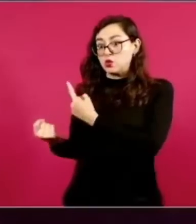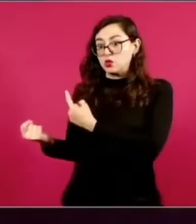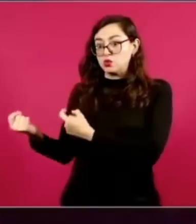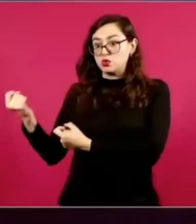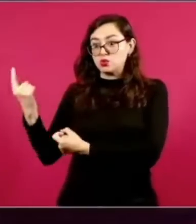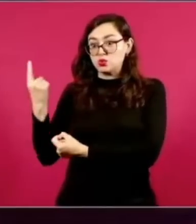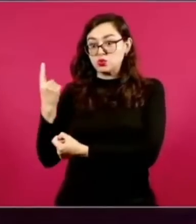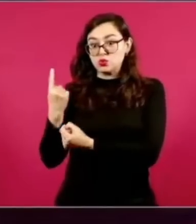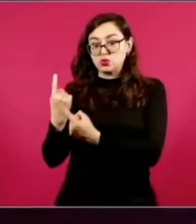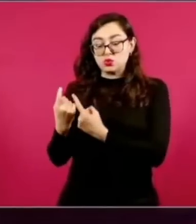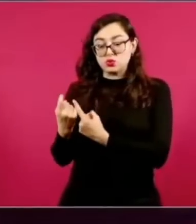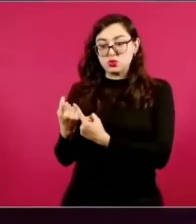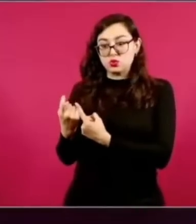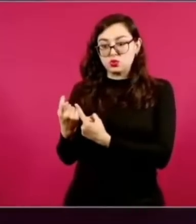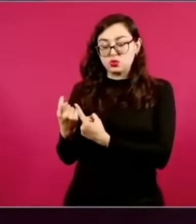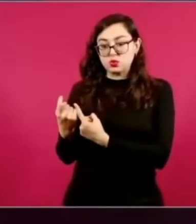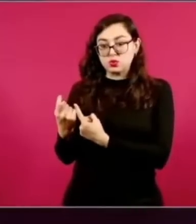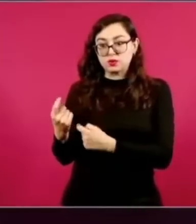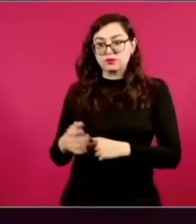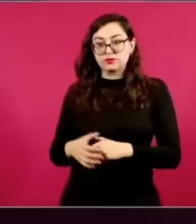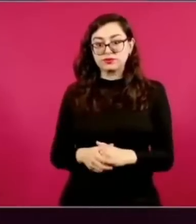de periodistas que siempre